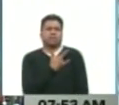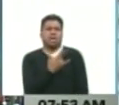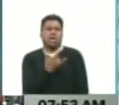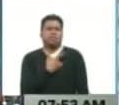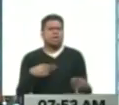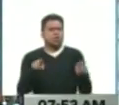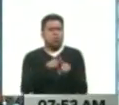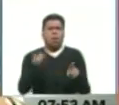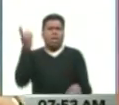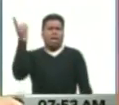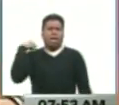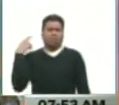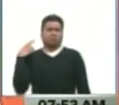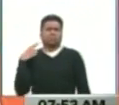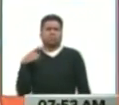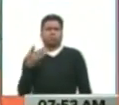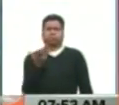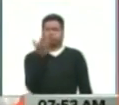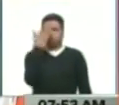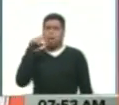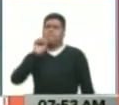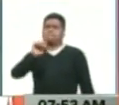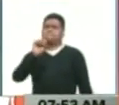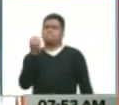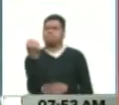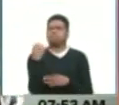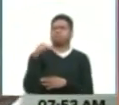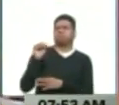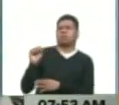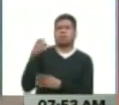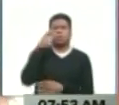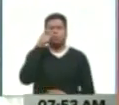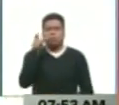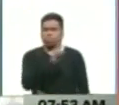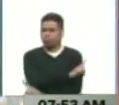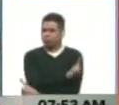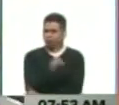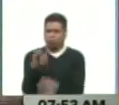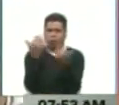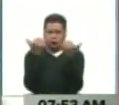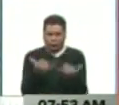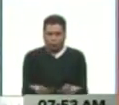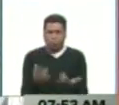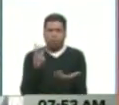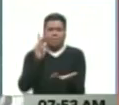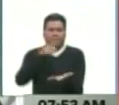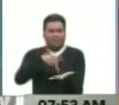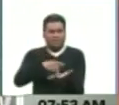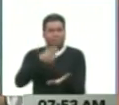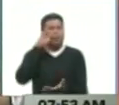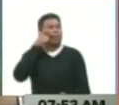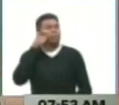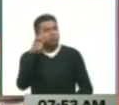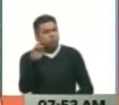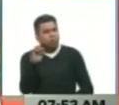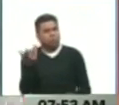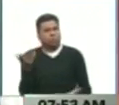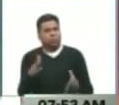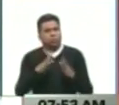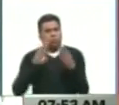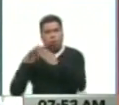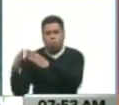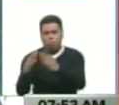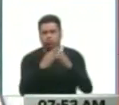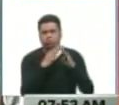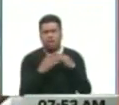dentro de su comunidad, leyendo su comunidad y participando de lo que la comunidad tiene como saberes ancestrales y